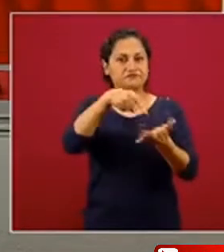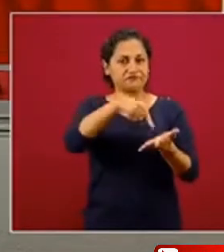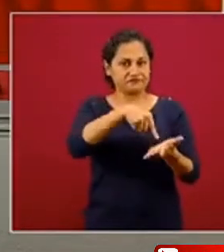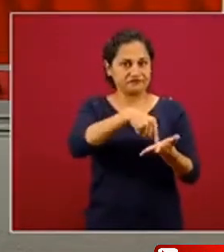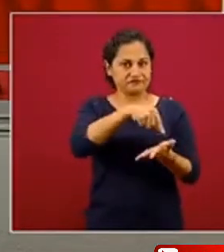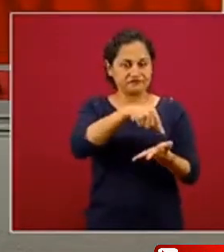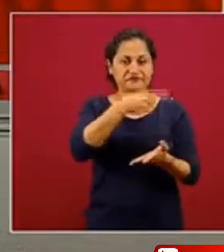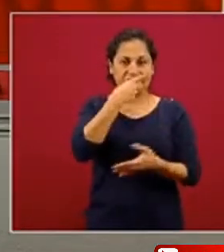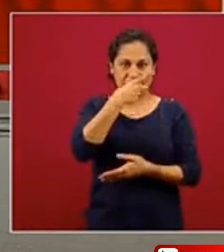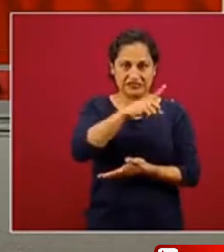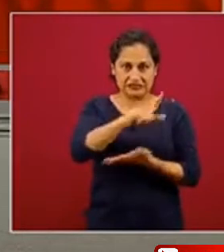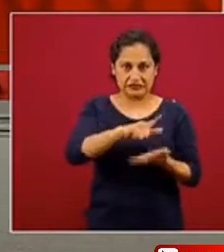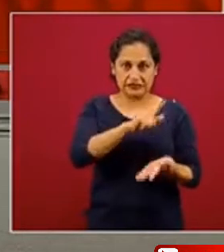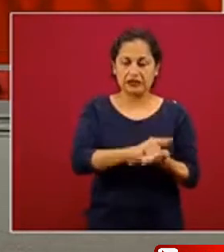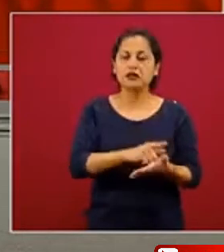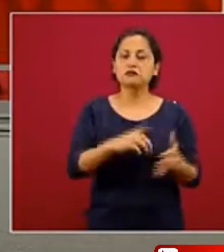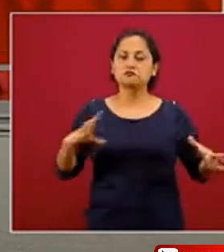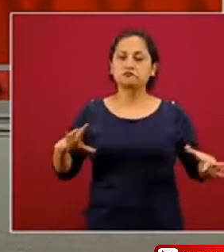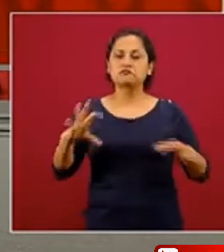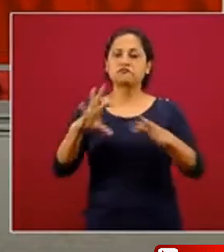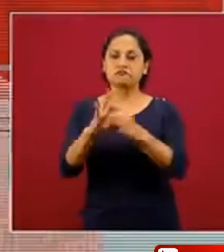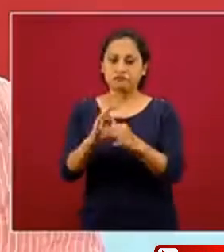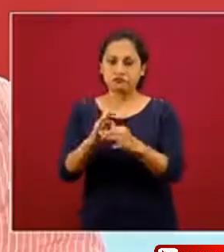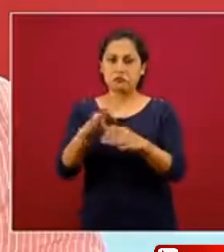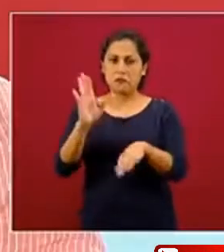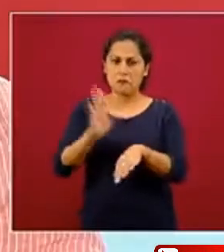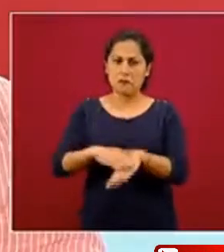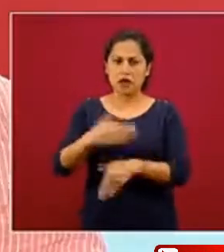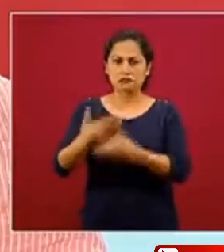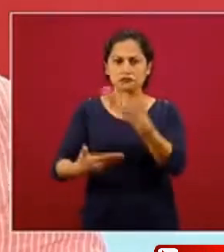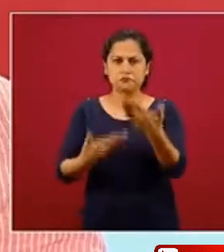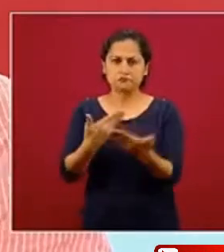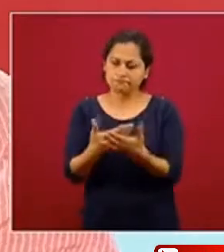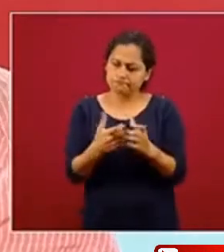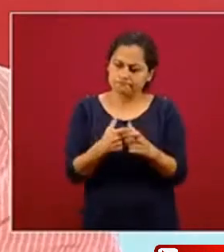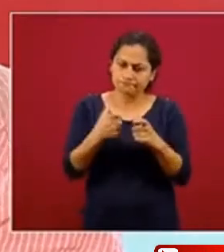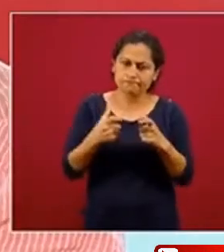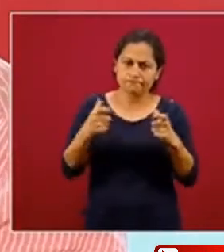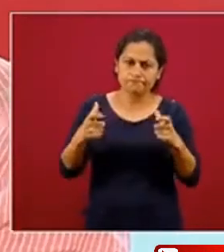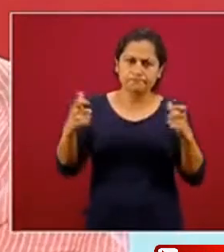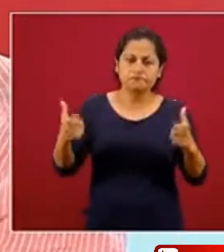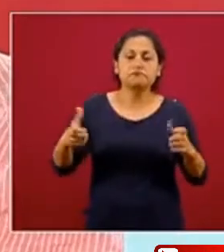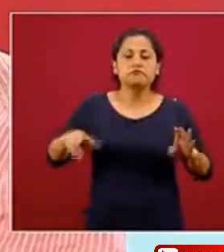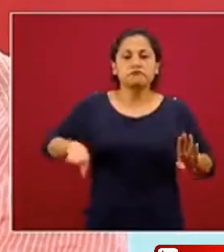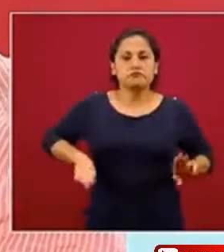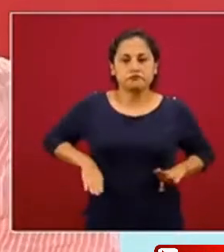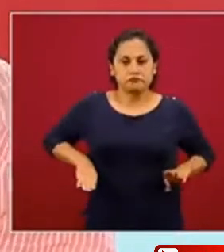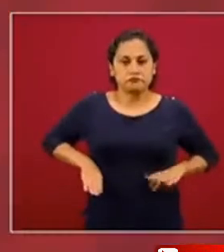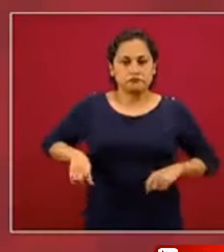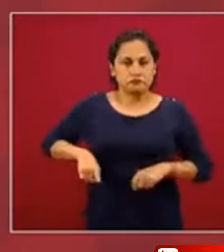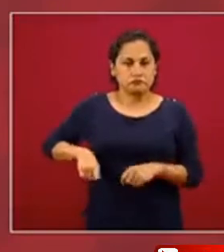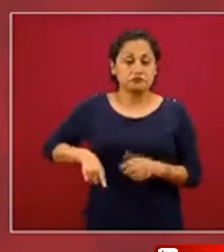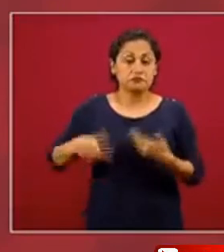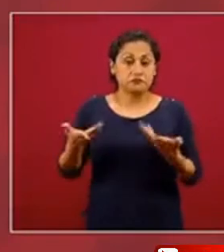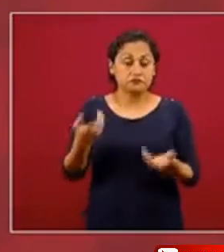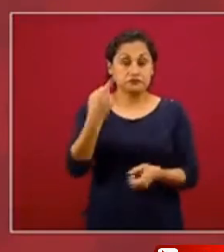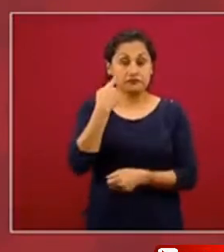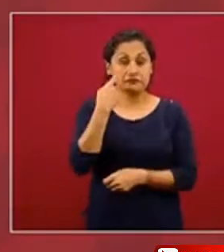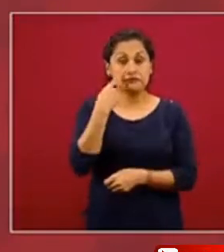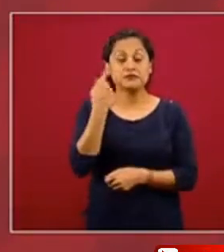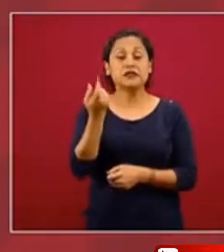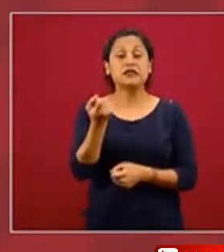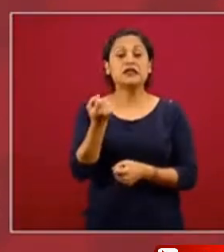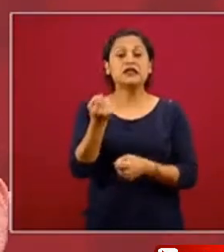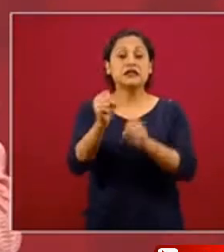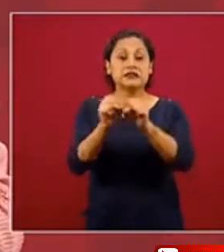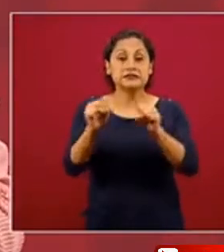expansión de cobertura y de capacidad del Sistema Nacional de Salud. Muy característicamente, nuestro Sistema Nacional de Salud